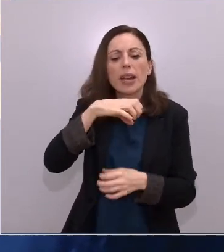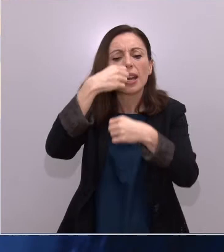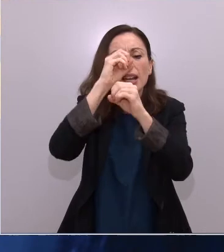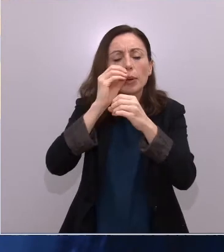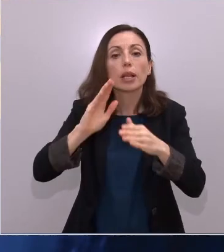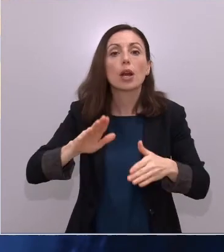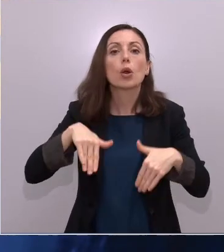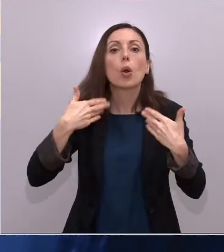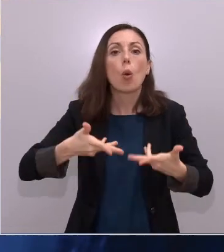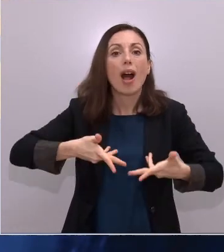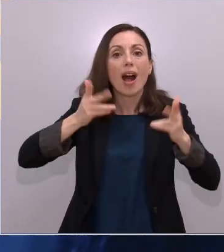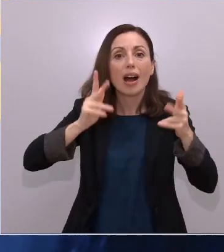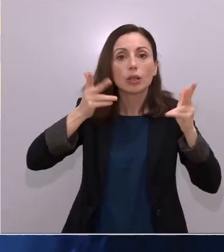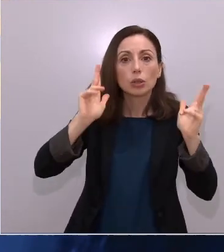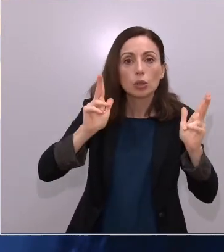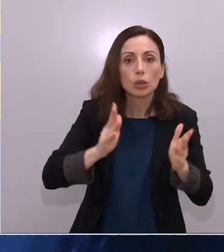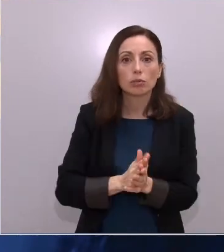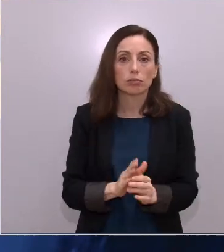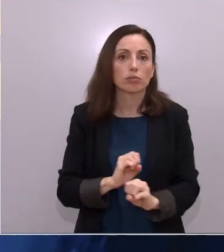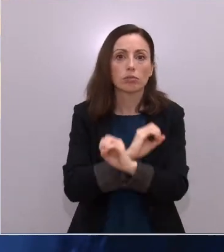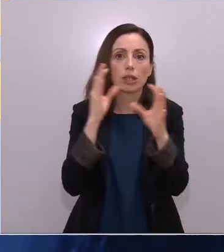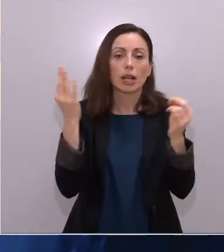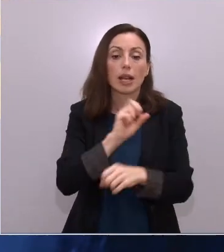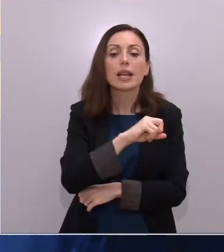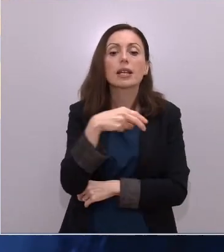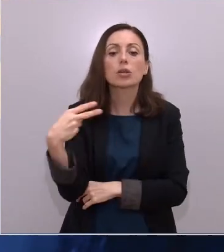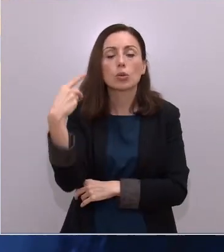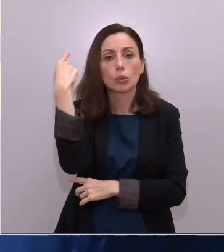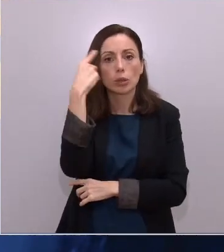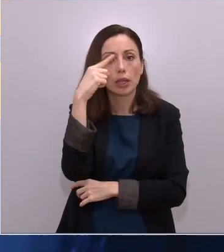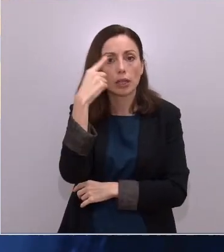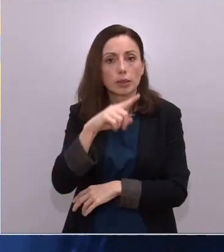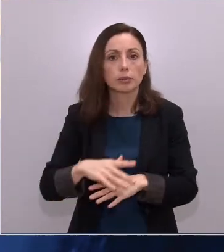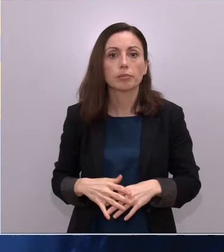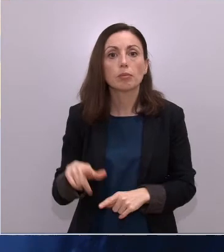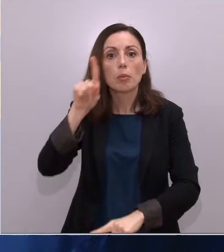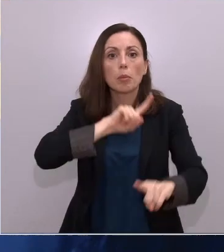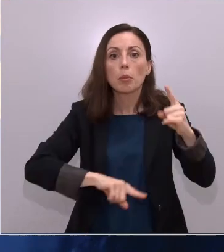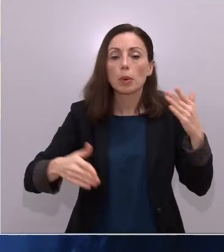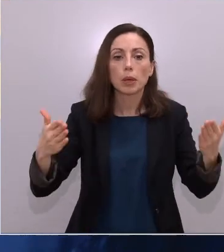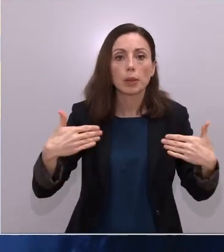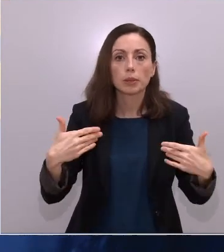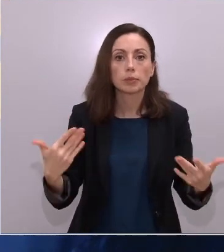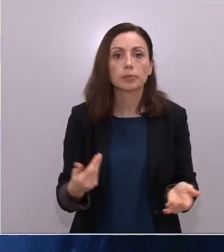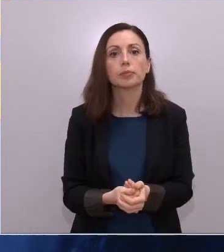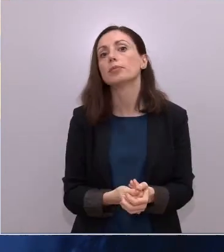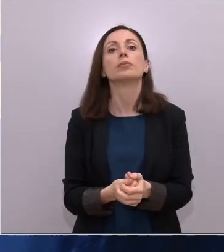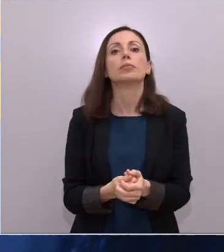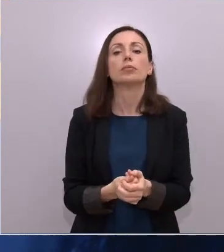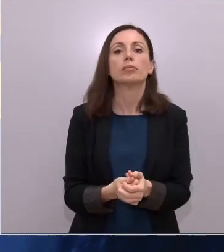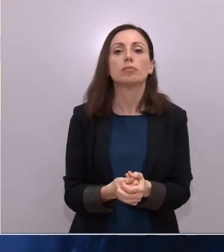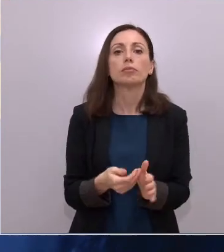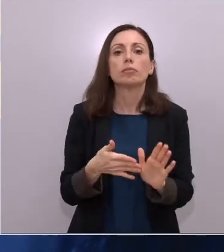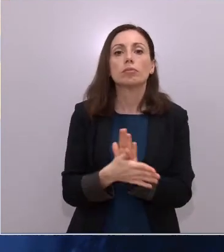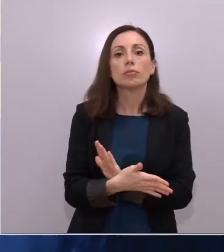autorizar eso, tiene que ser una prescripción facultativa y, por supuesto, saber los resultados de esos test. Entonces, no hay ningún problema porque una empresa, en principio, ponga en marcha o